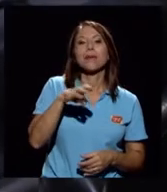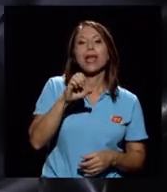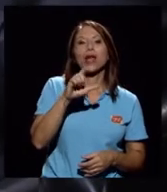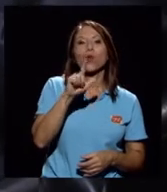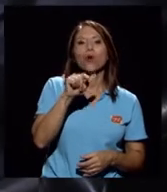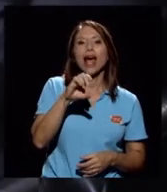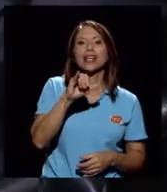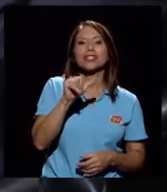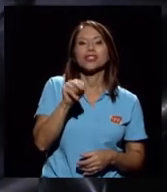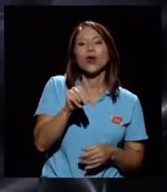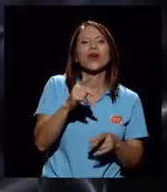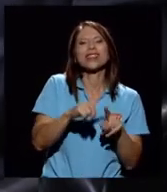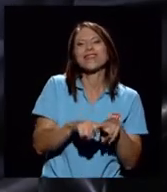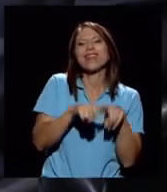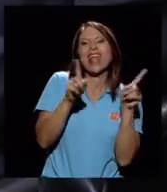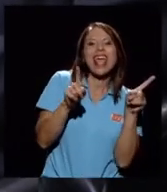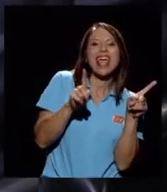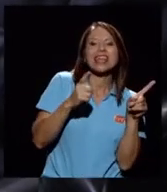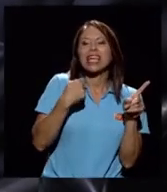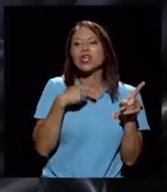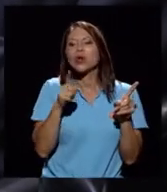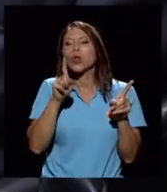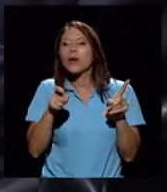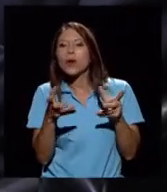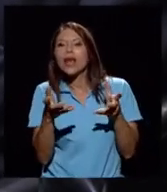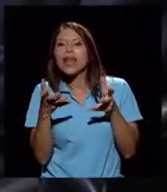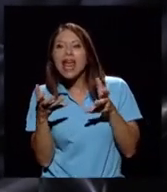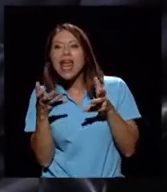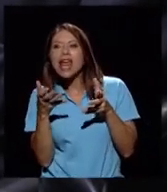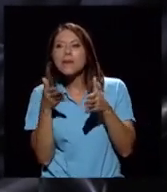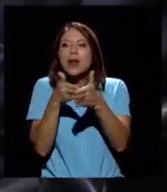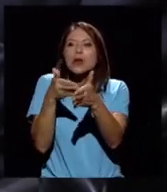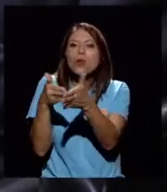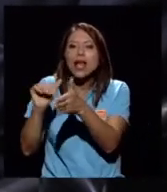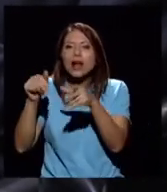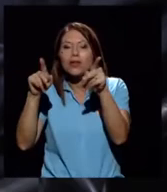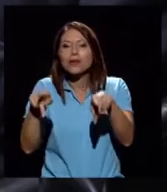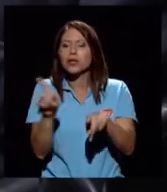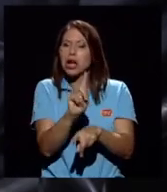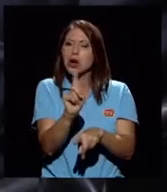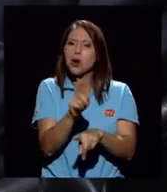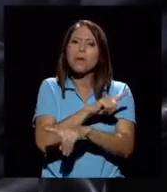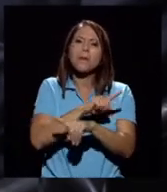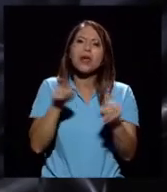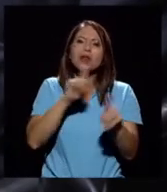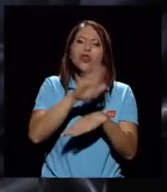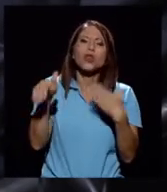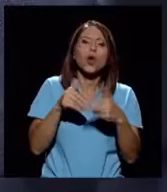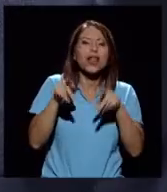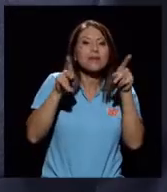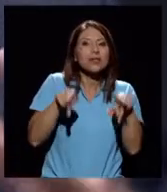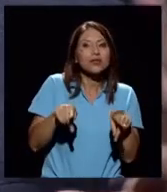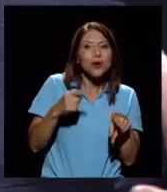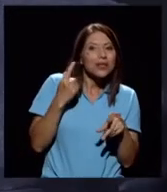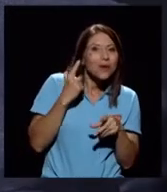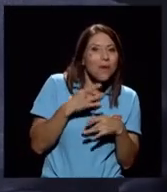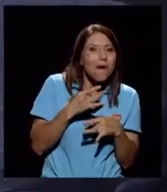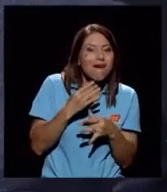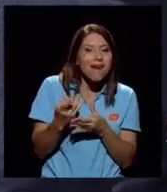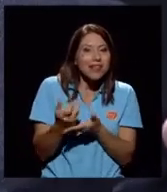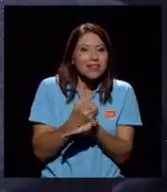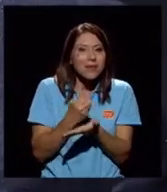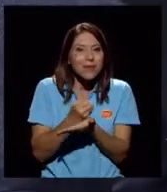de perjudicar a alguien y obtener una pero no todos de alguna manera reculamos en ese sentido los